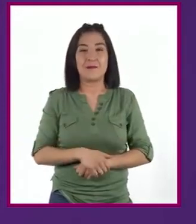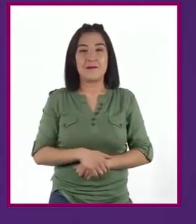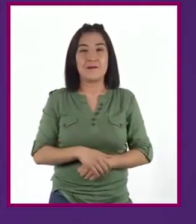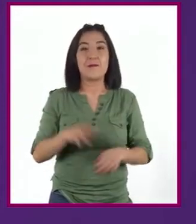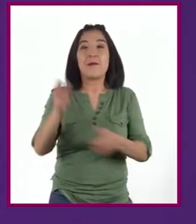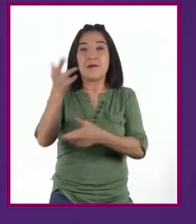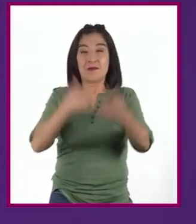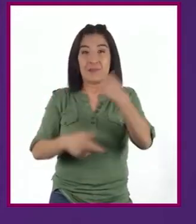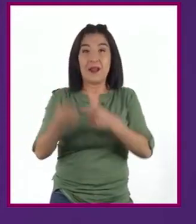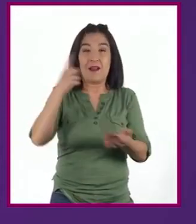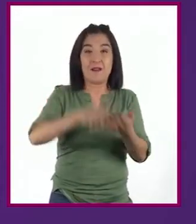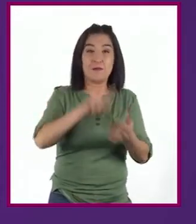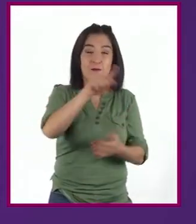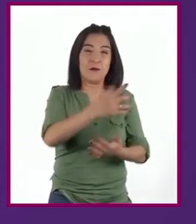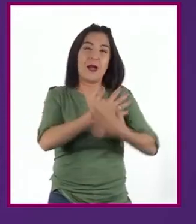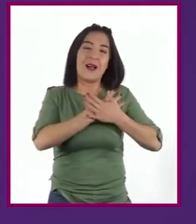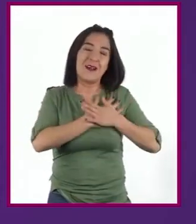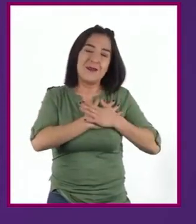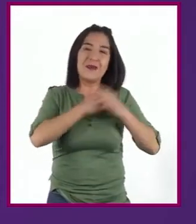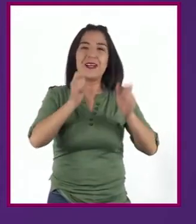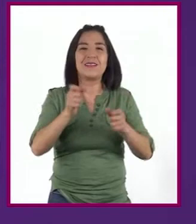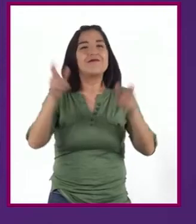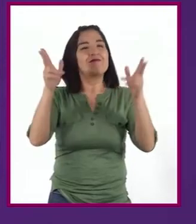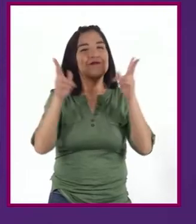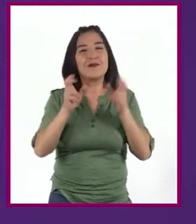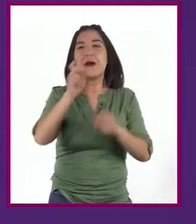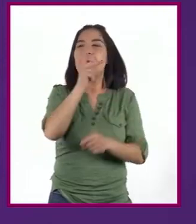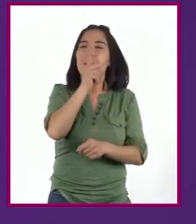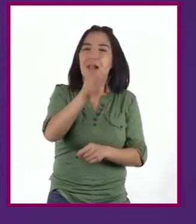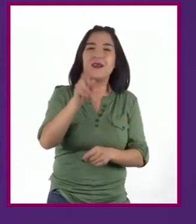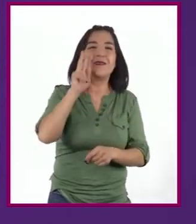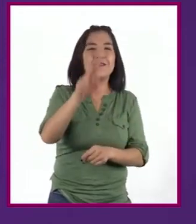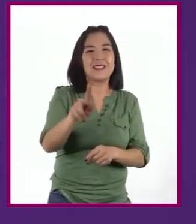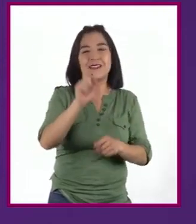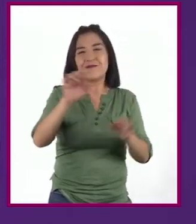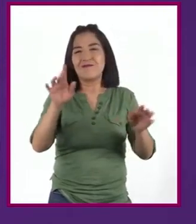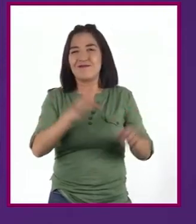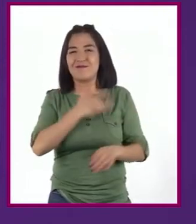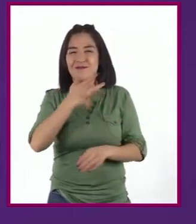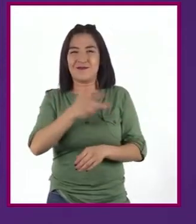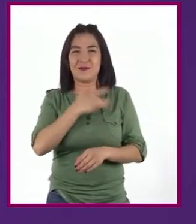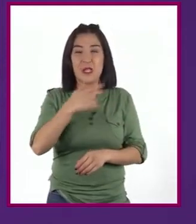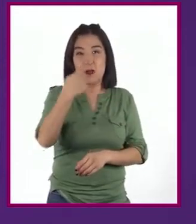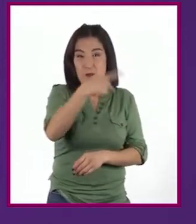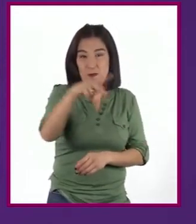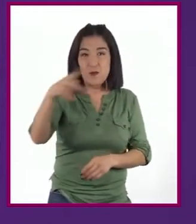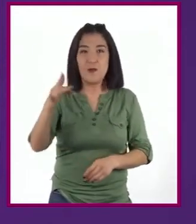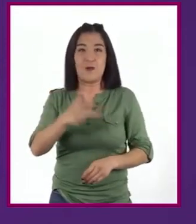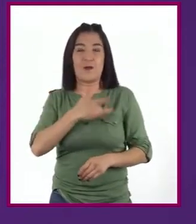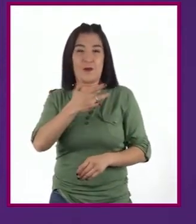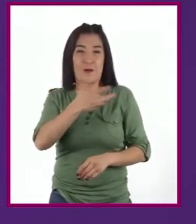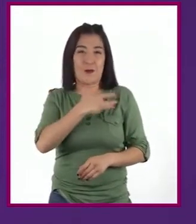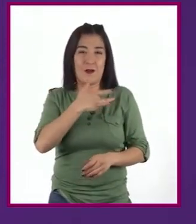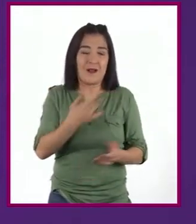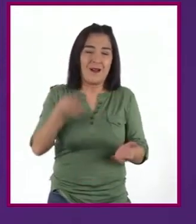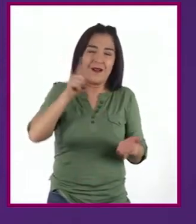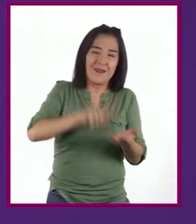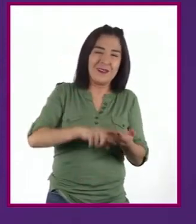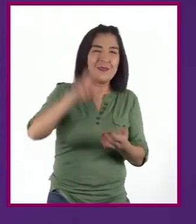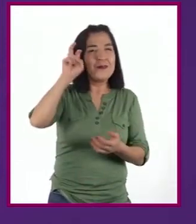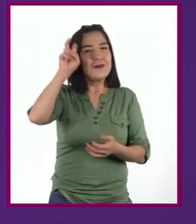del amor en tus oídos las palabras ardientes a sonar. Tu corazón de su profundo sueño tal